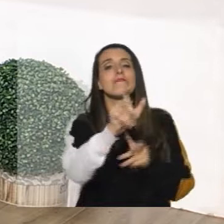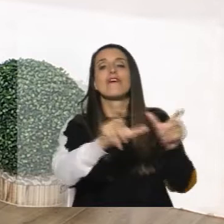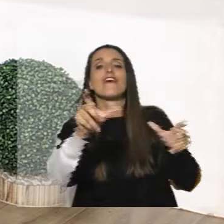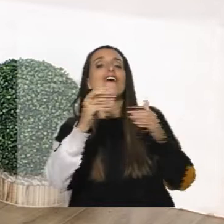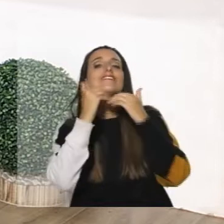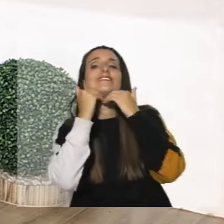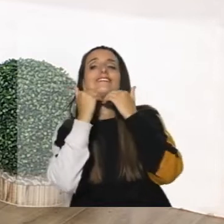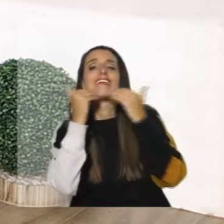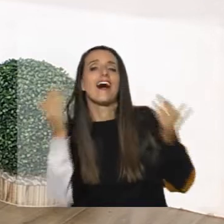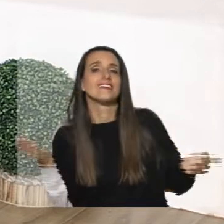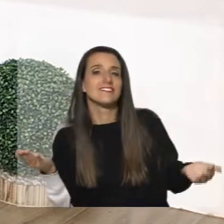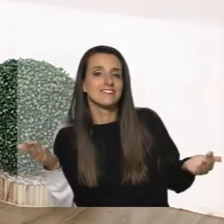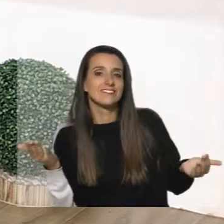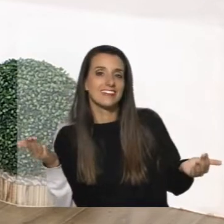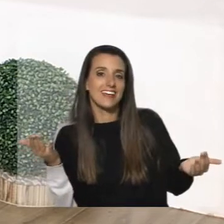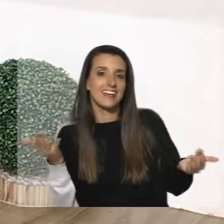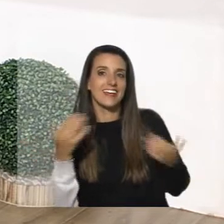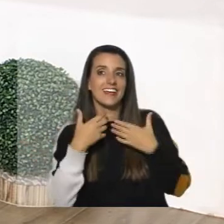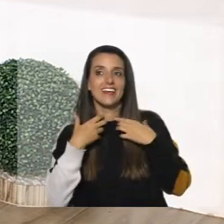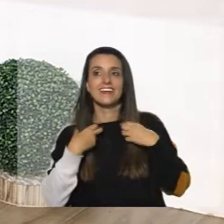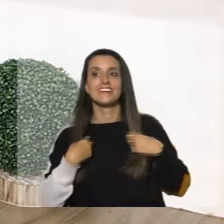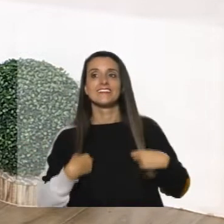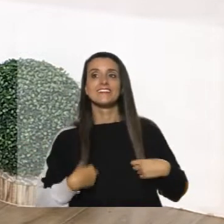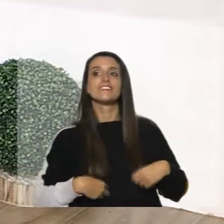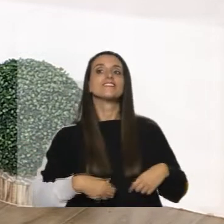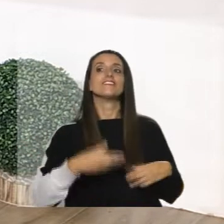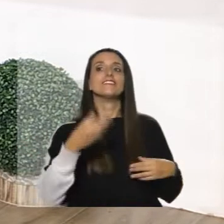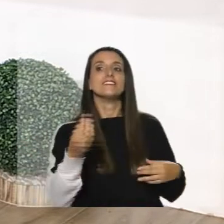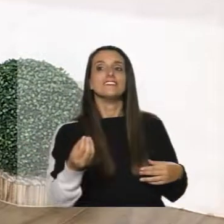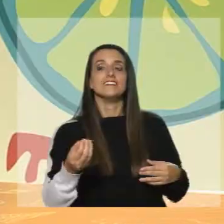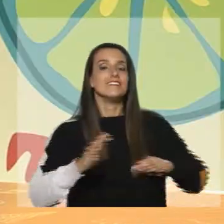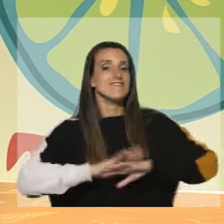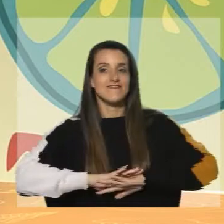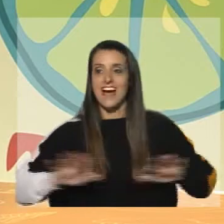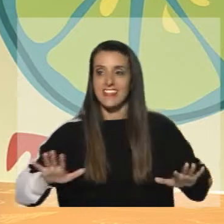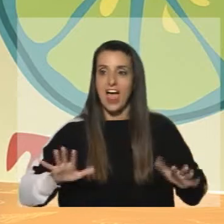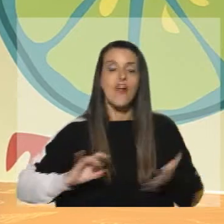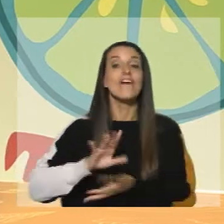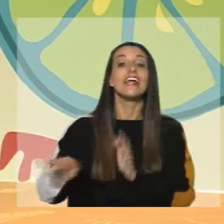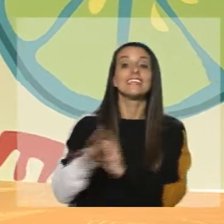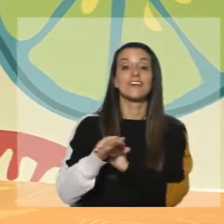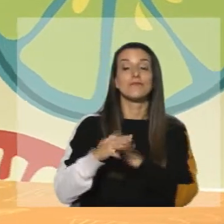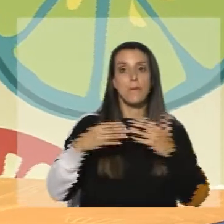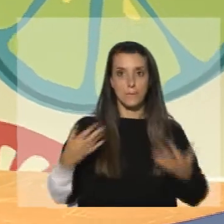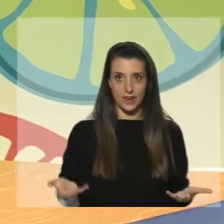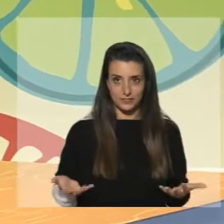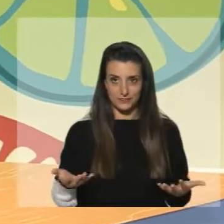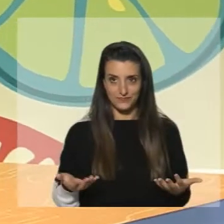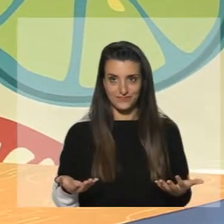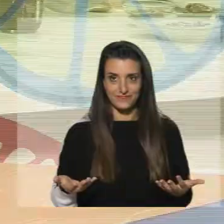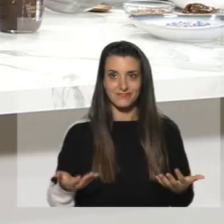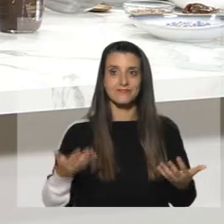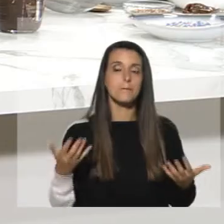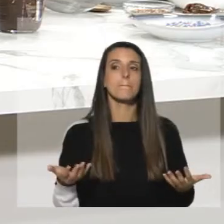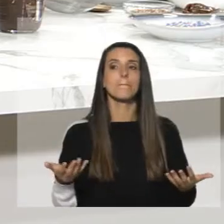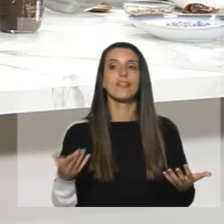No, nosotros estamos diciendo que está riquísimo. Pero, ¿cómo? ¿Qué pasa con la torta? Nos de van todo a correr esto? Acá. Claro, claro. Bueno, técnica para... Qué